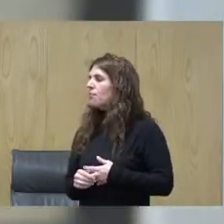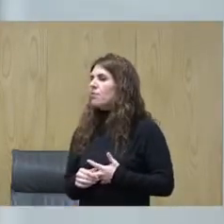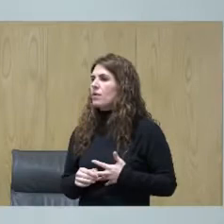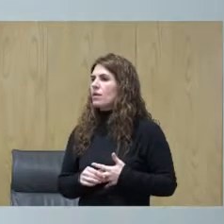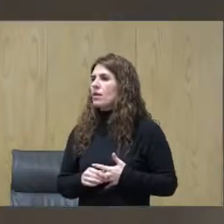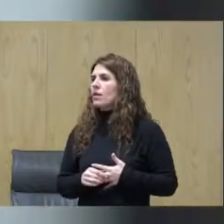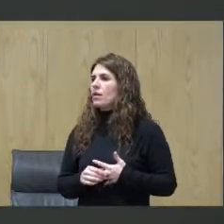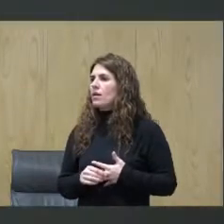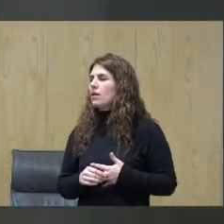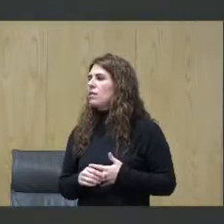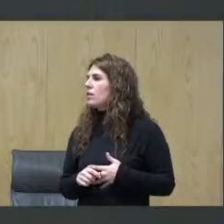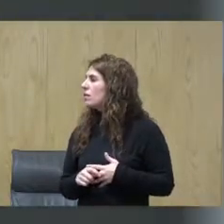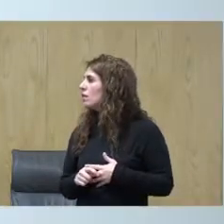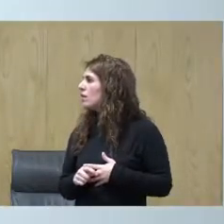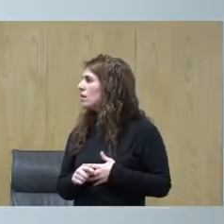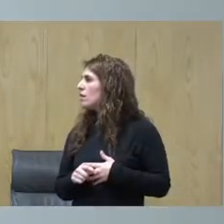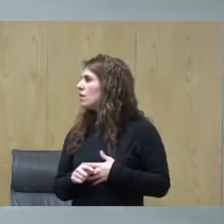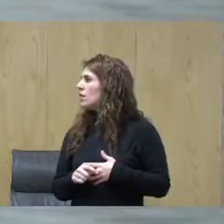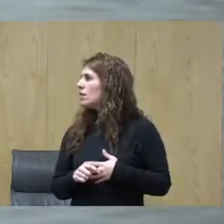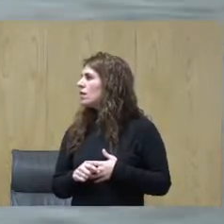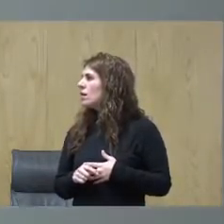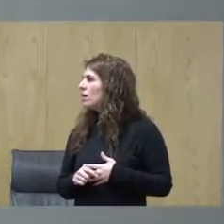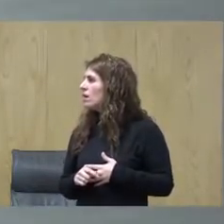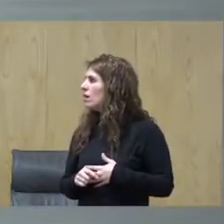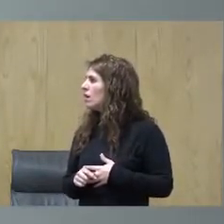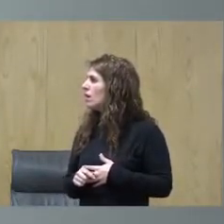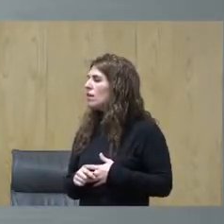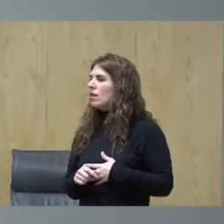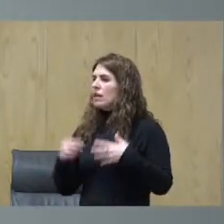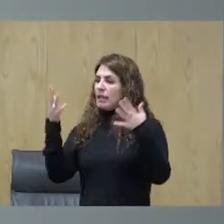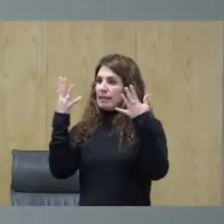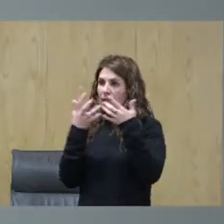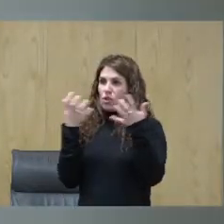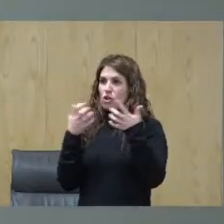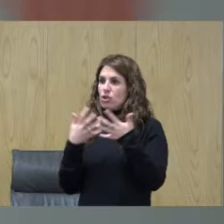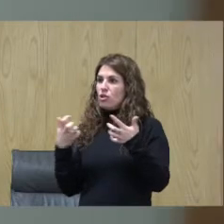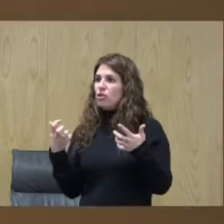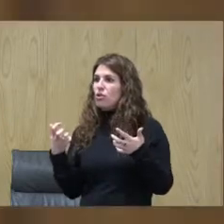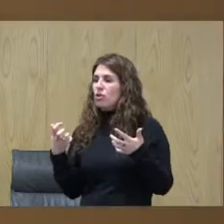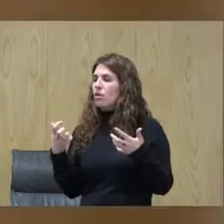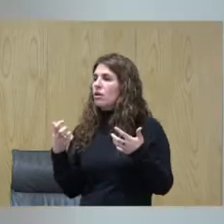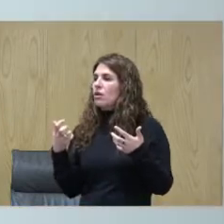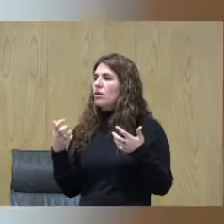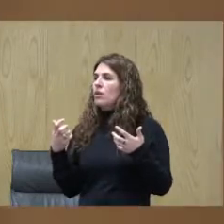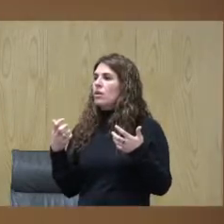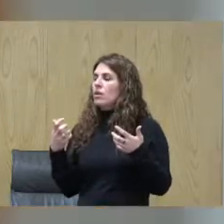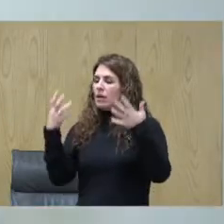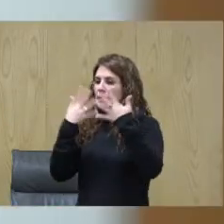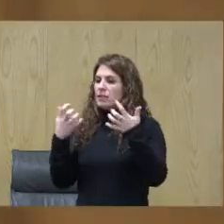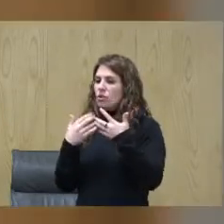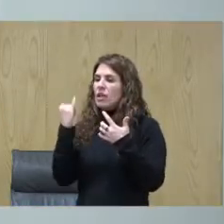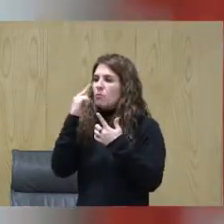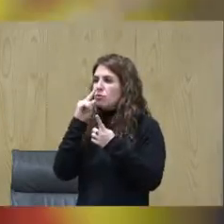¿se me oye aquí, sola? Sí. Dentro de los textos establecíamos varios